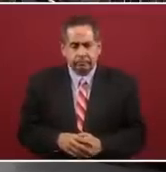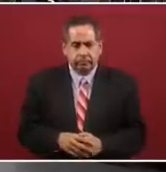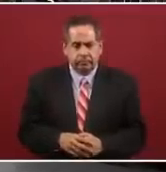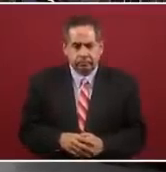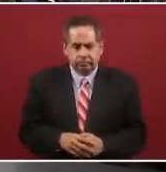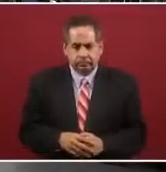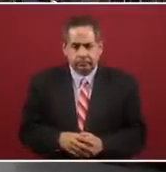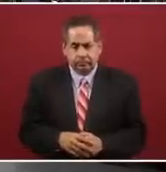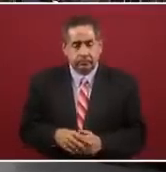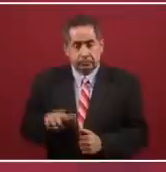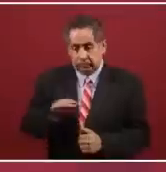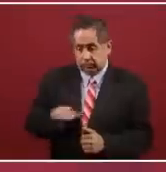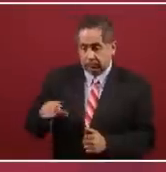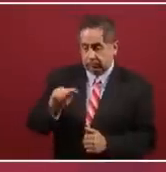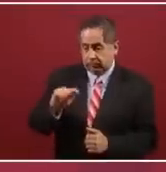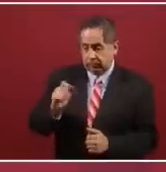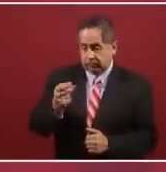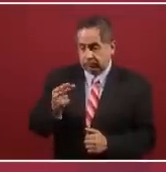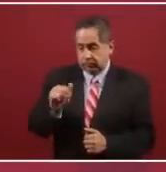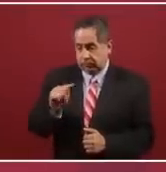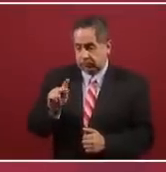de Tehuantepec